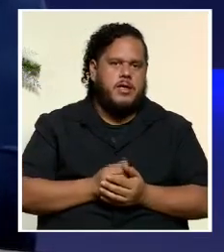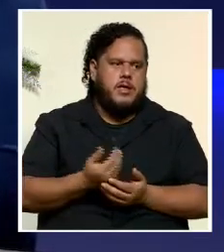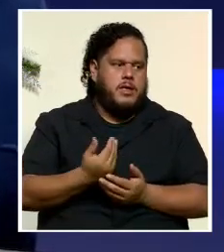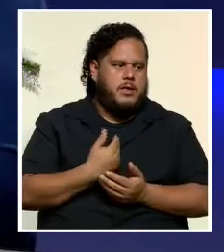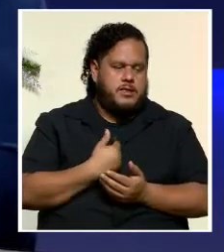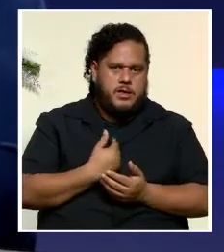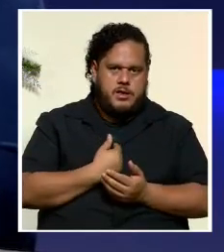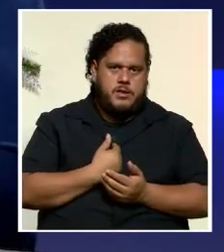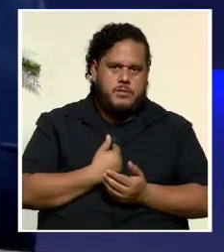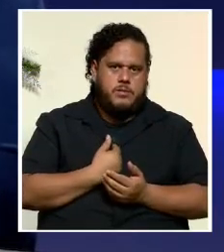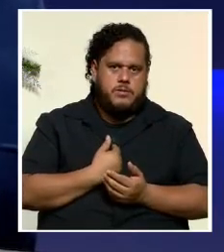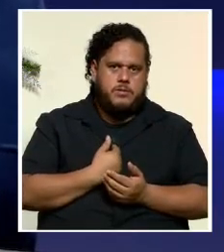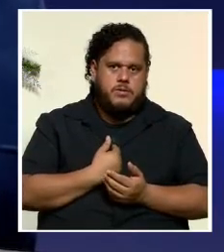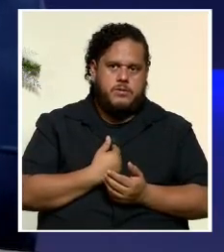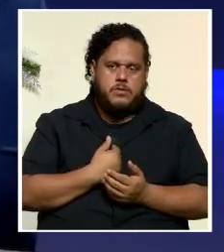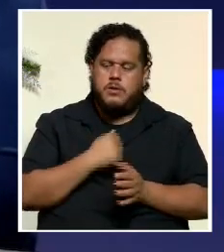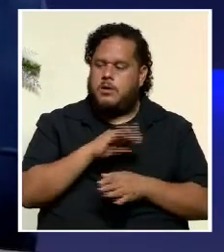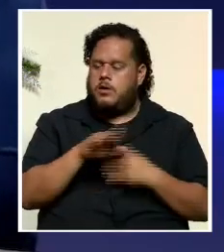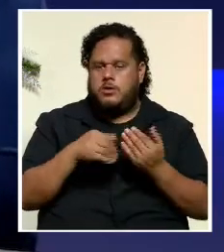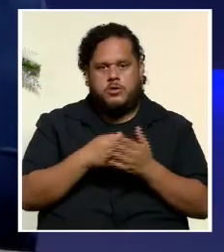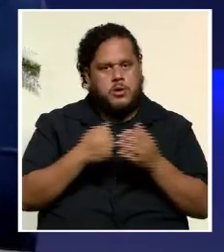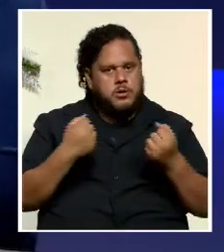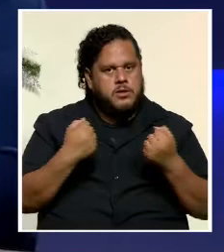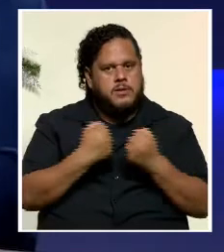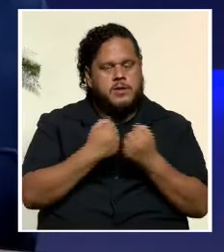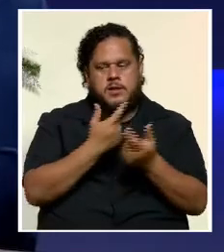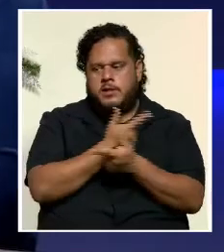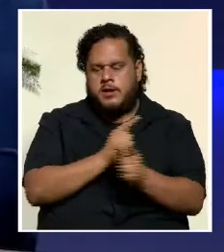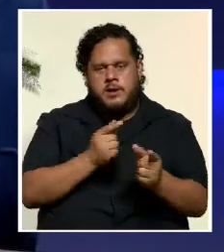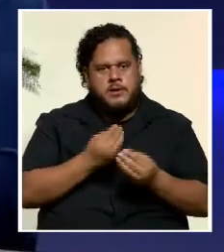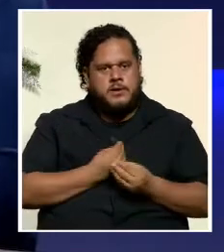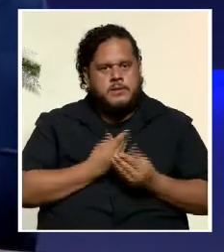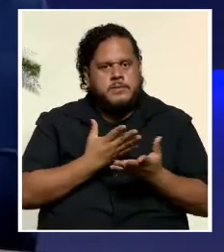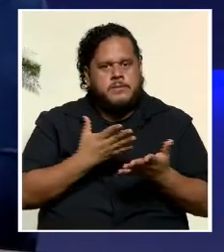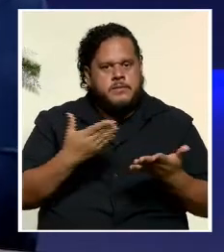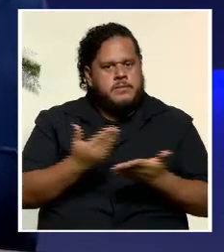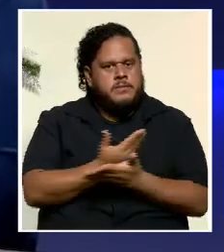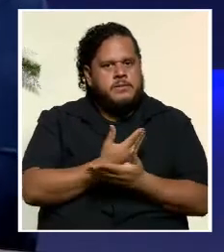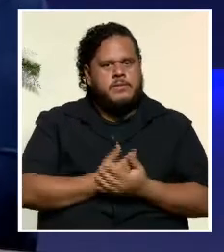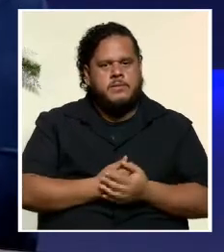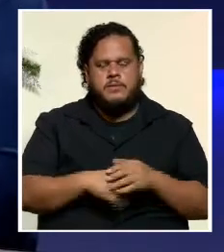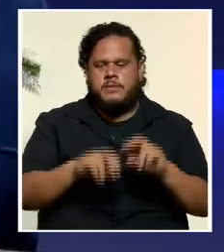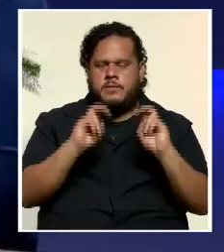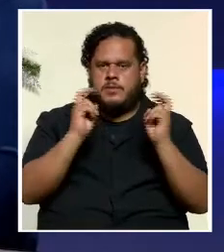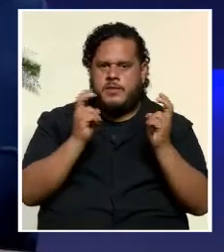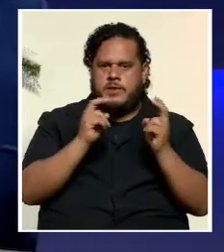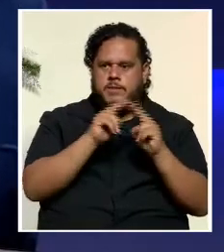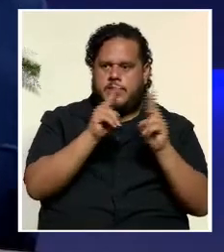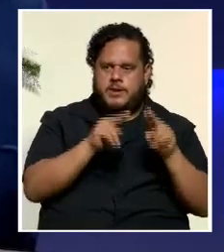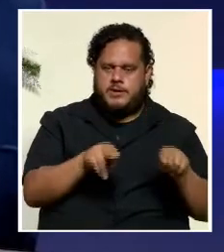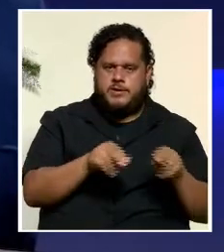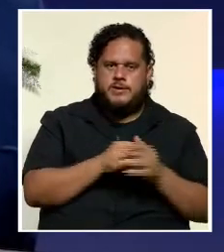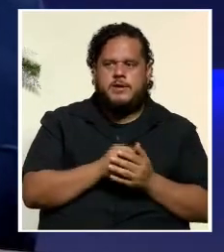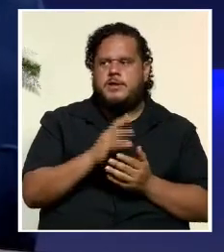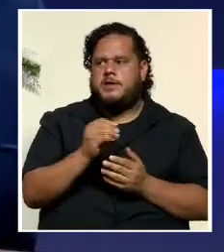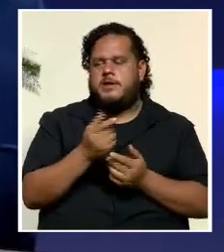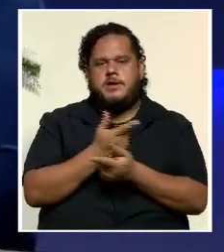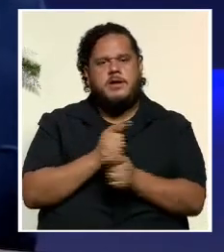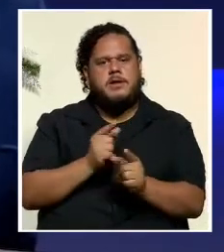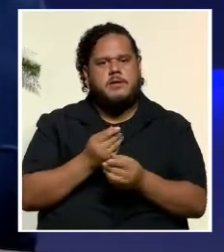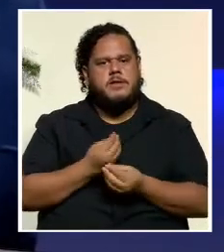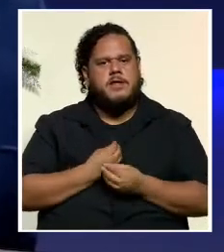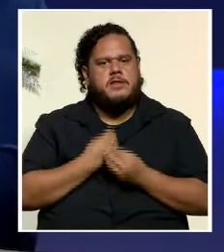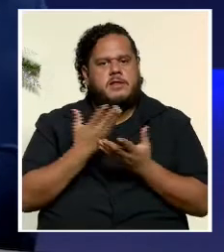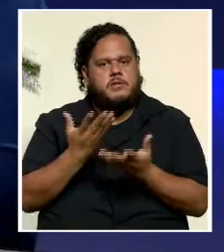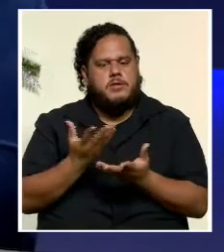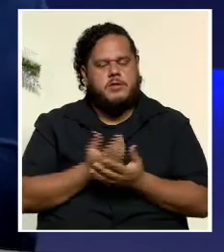Tenemos todos los desafíos de libertad de expresión nuevos con el tema del internet y la libertad de